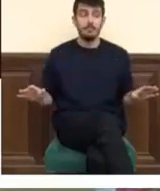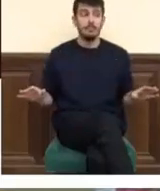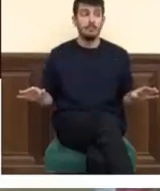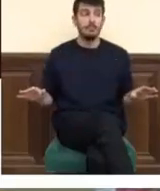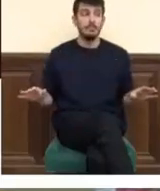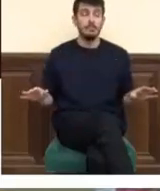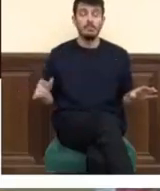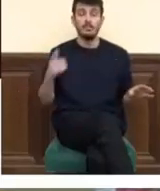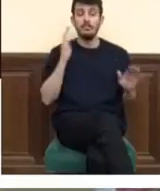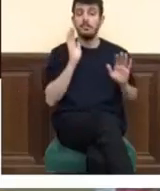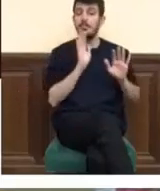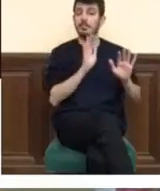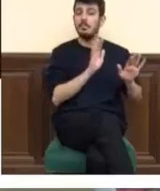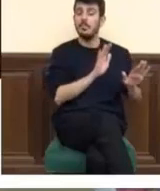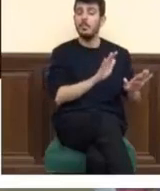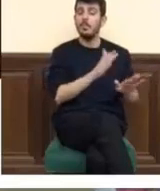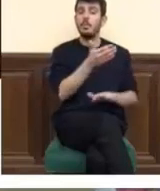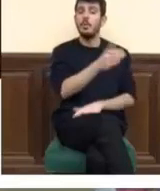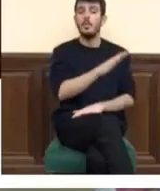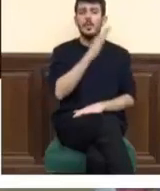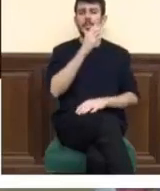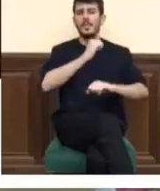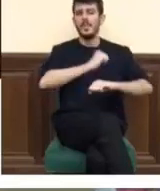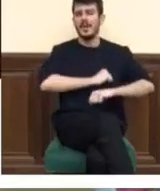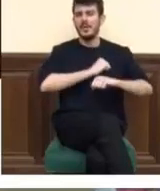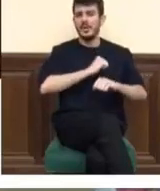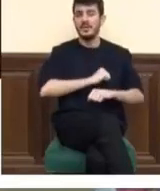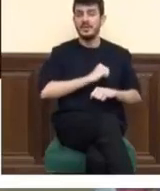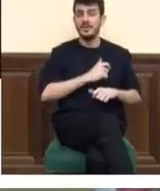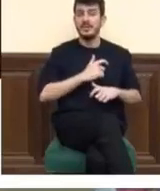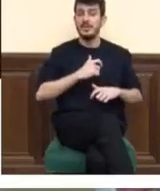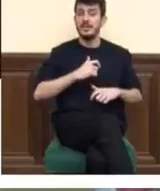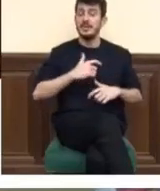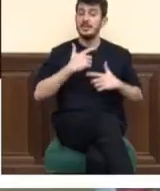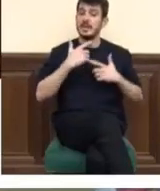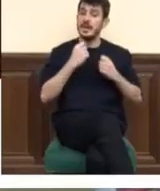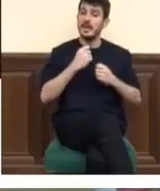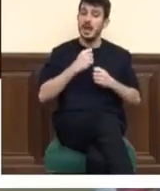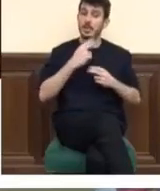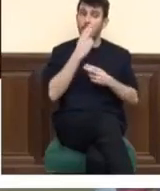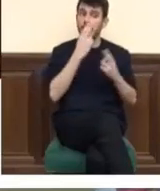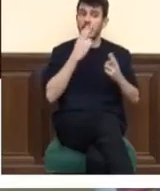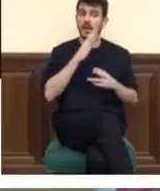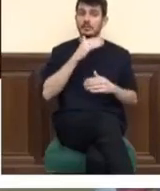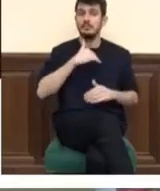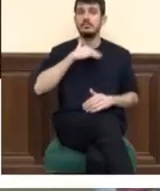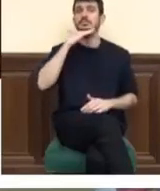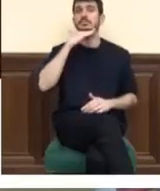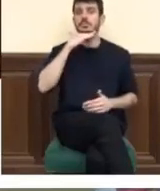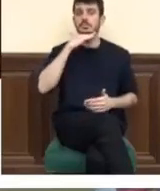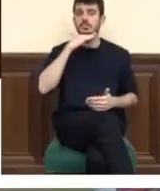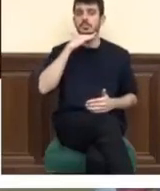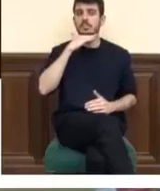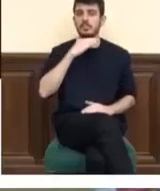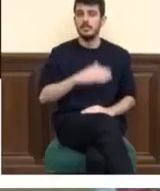que los dejen morir porque son mayores y la sanidad pública está colapsada.